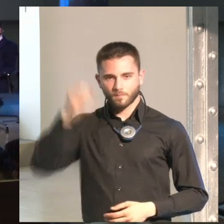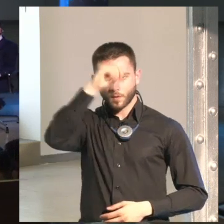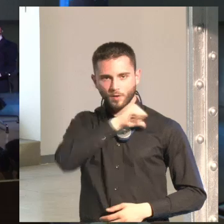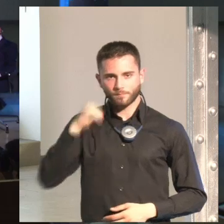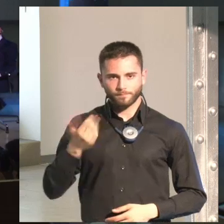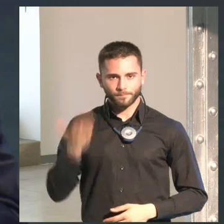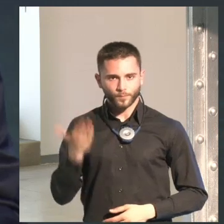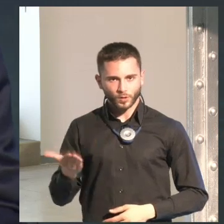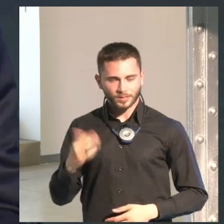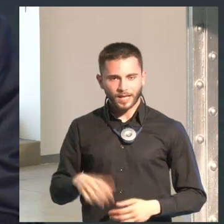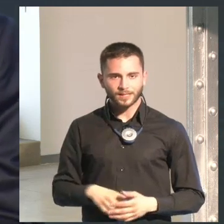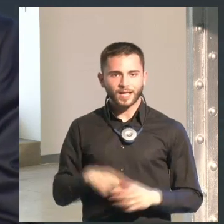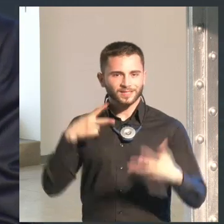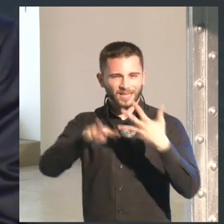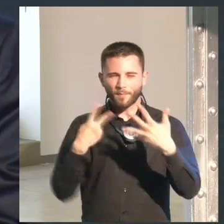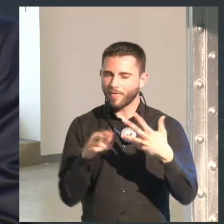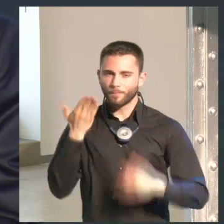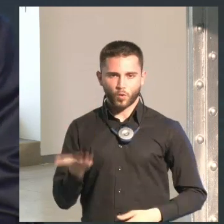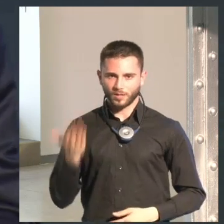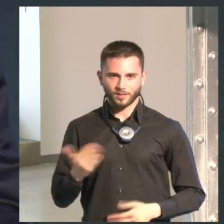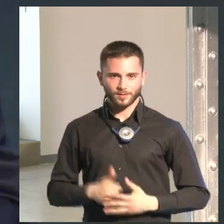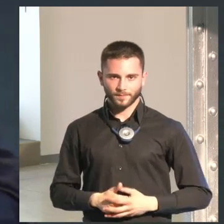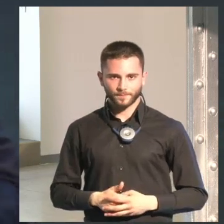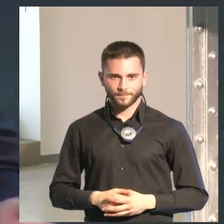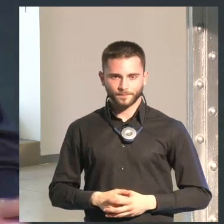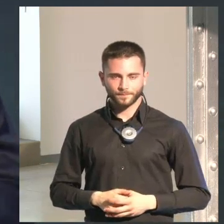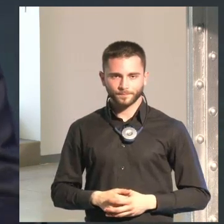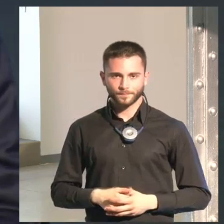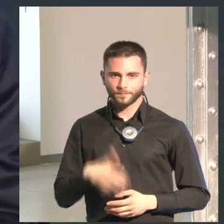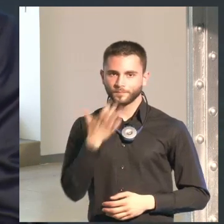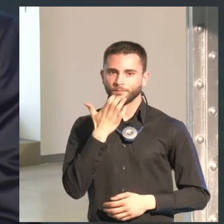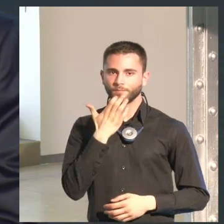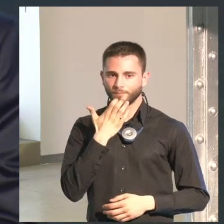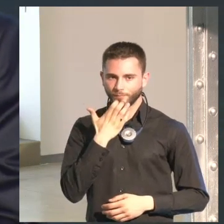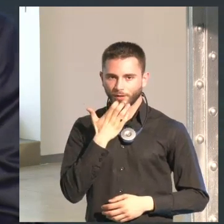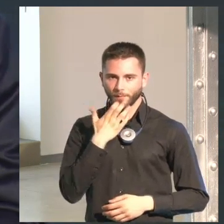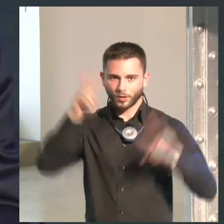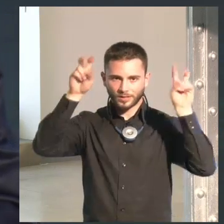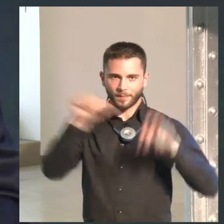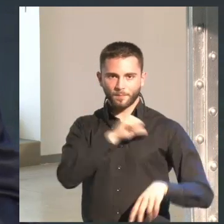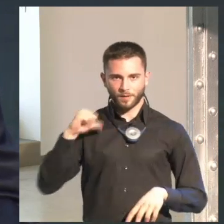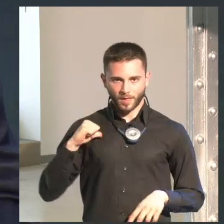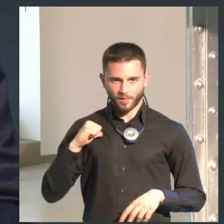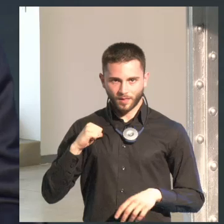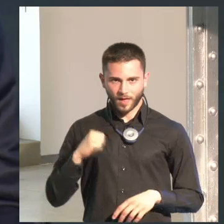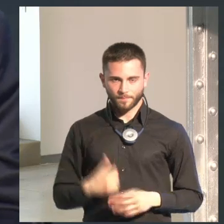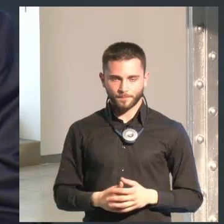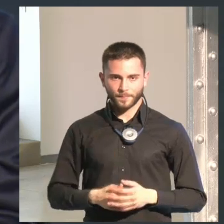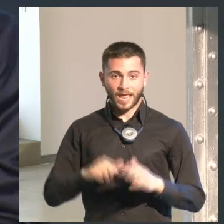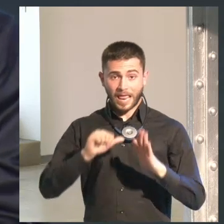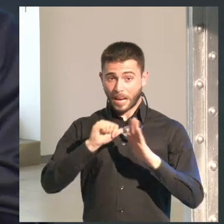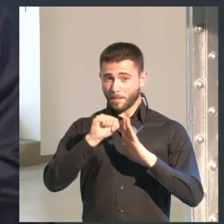este sentido me parece que la transparencia es muy importante. Por ejemplo, en lo que hablábamos recién de privacidad, que el